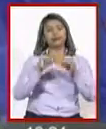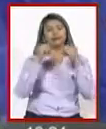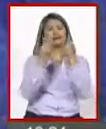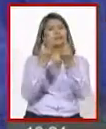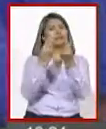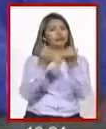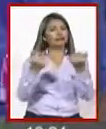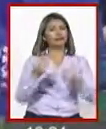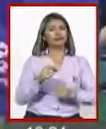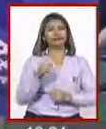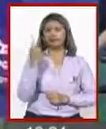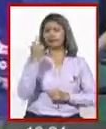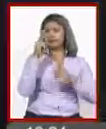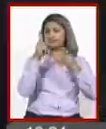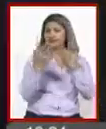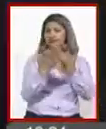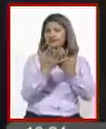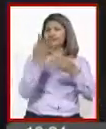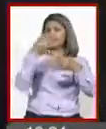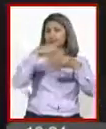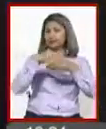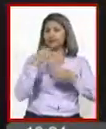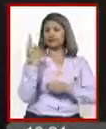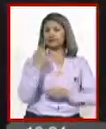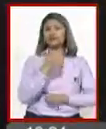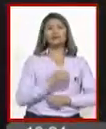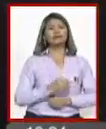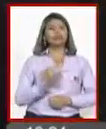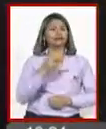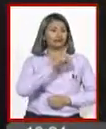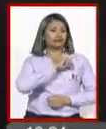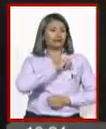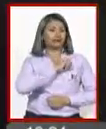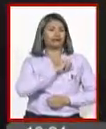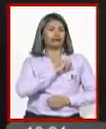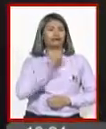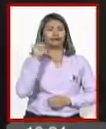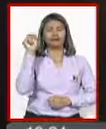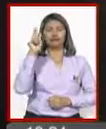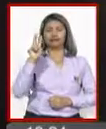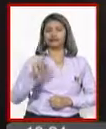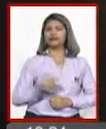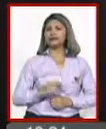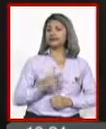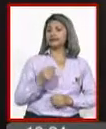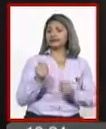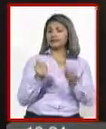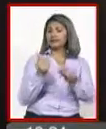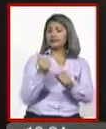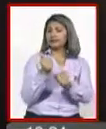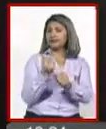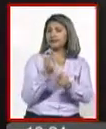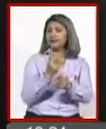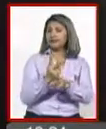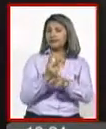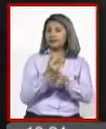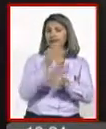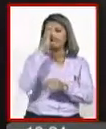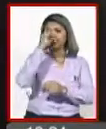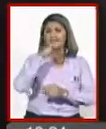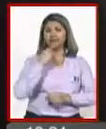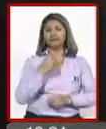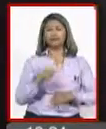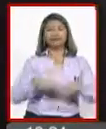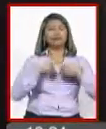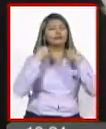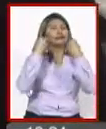atracadores conformada por un reo del penal de Palmasola, un civil y dos uniformados verde olivo, quienes eran los escoltas de este recluso. Los